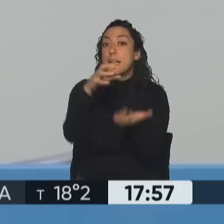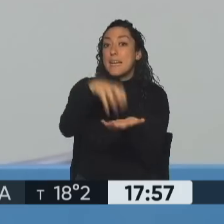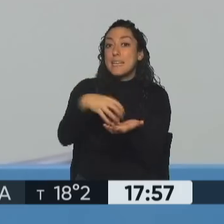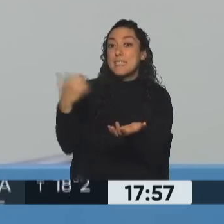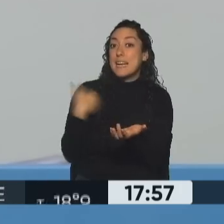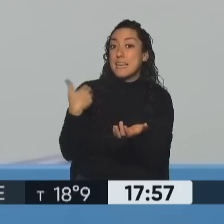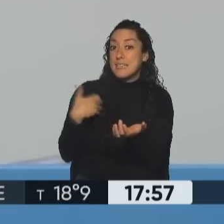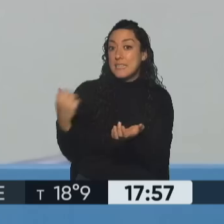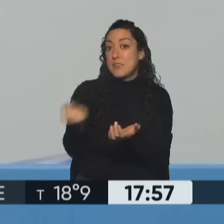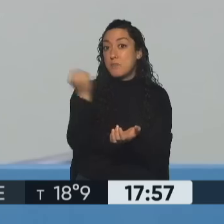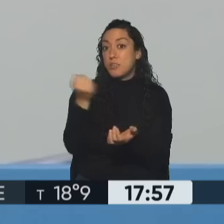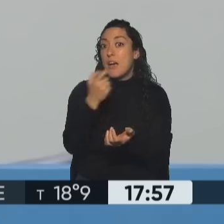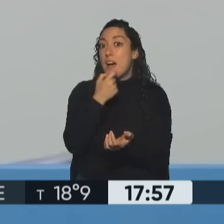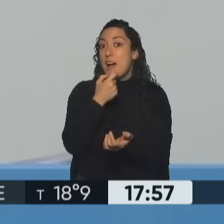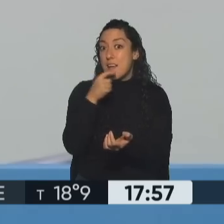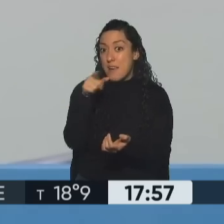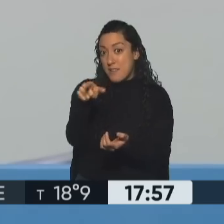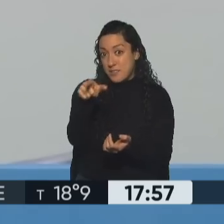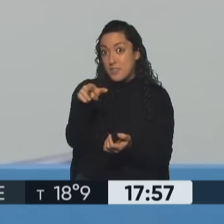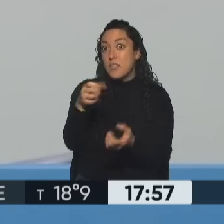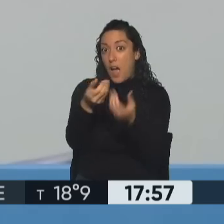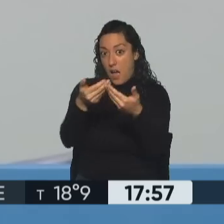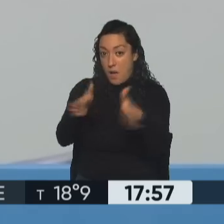abrió una fábrica de galletitas en Angola.